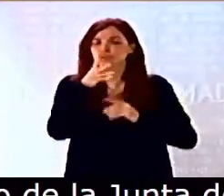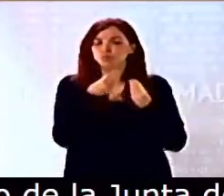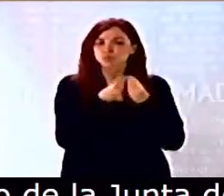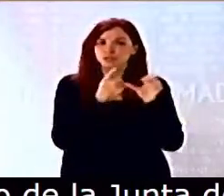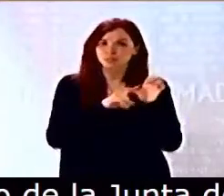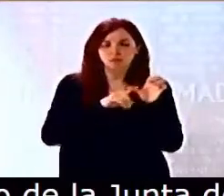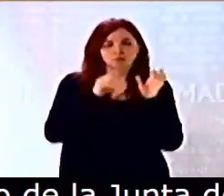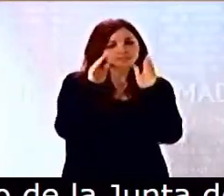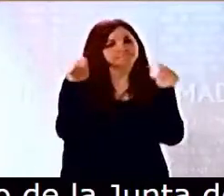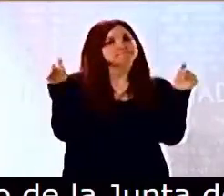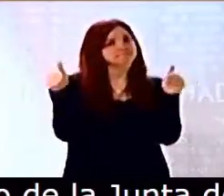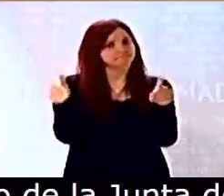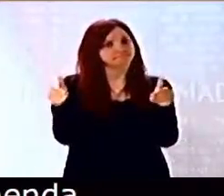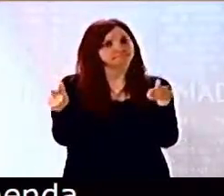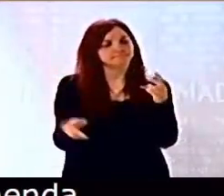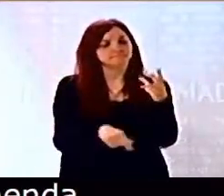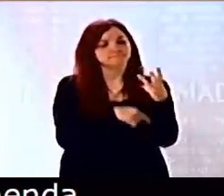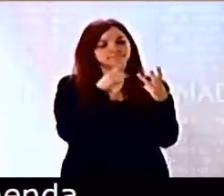de Extremadura,